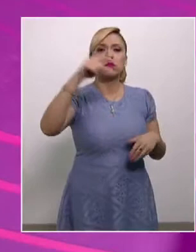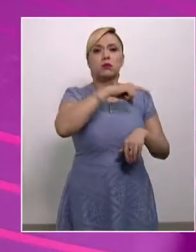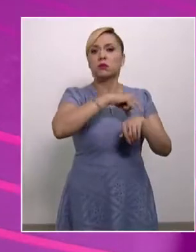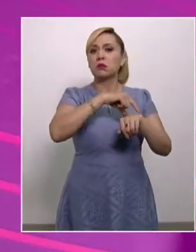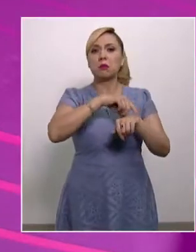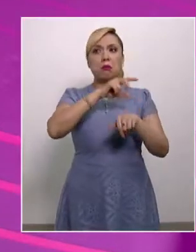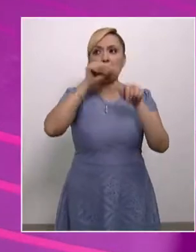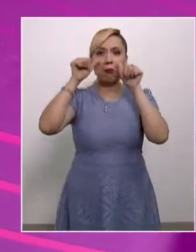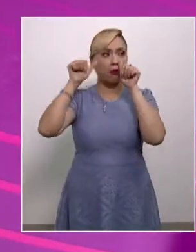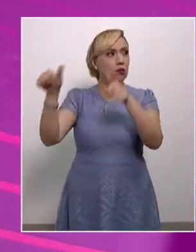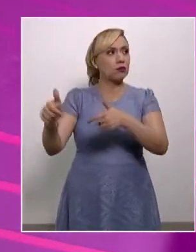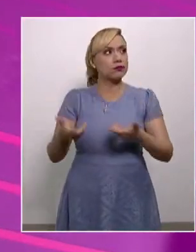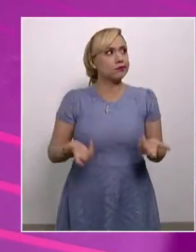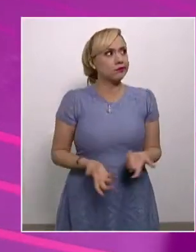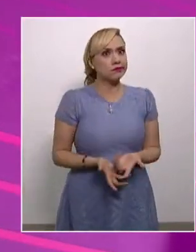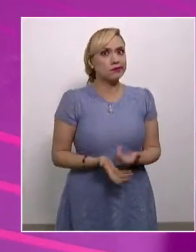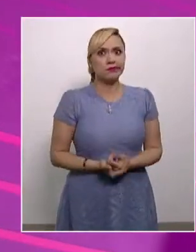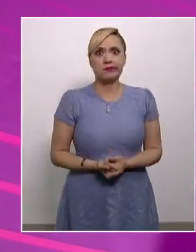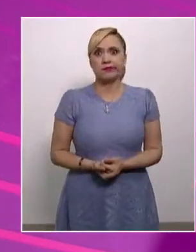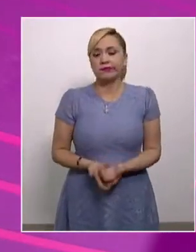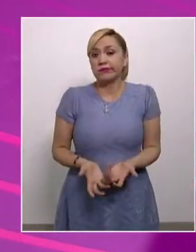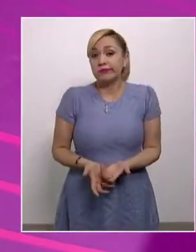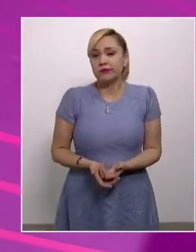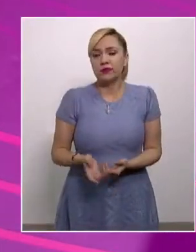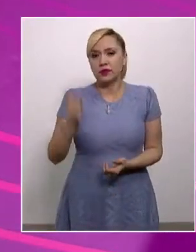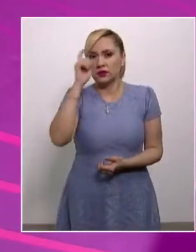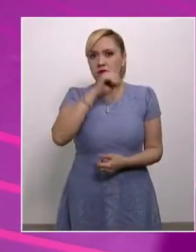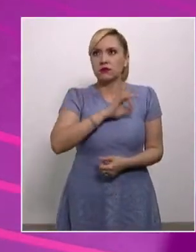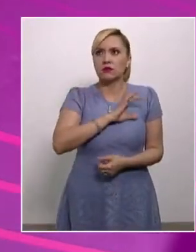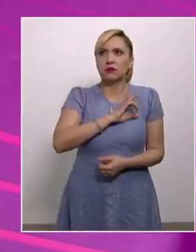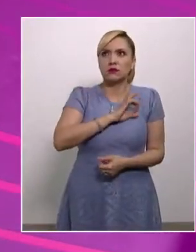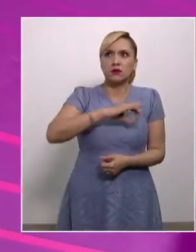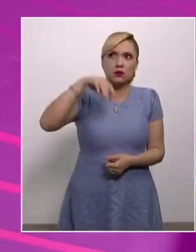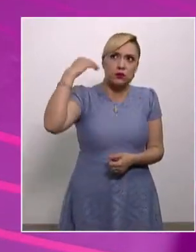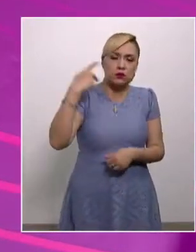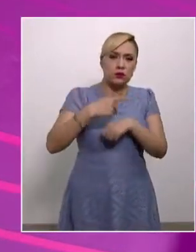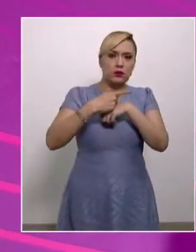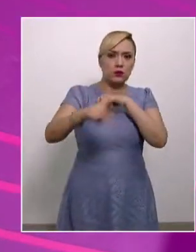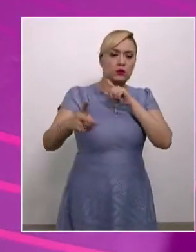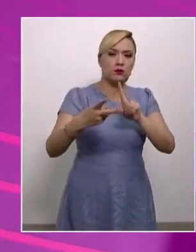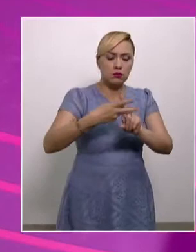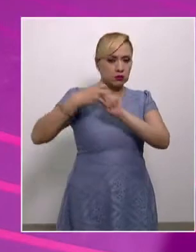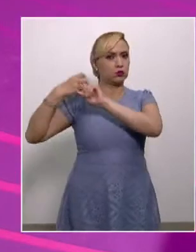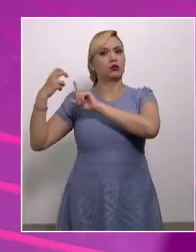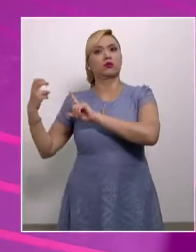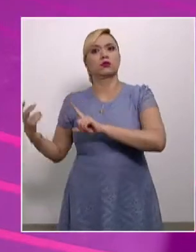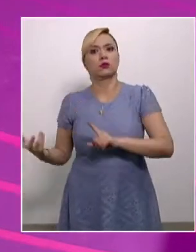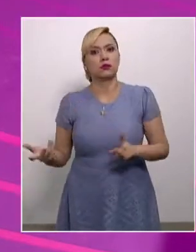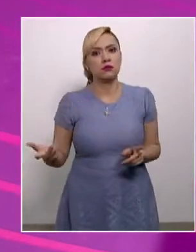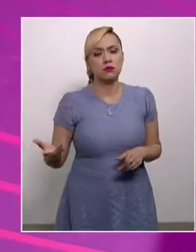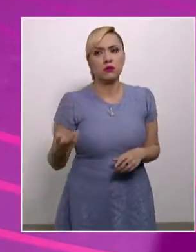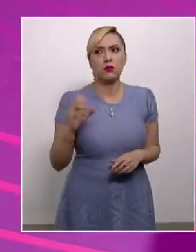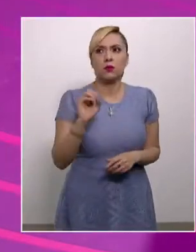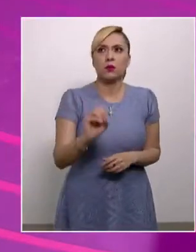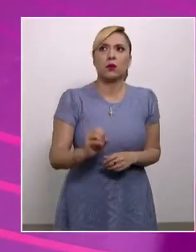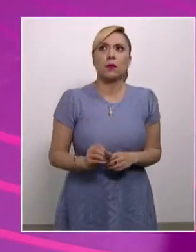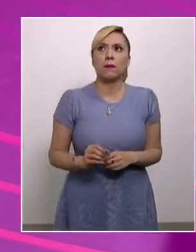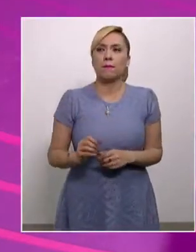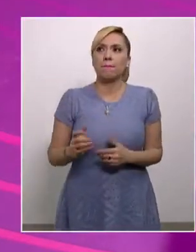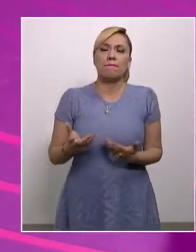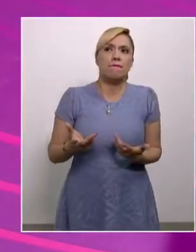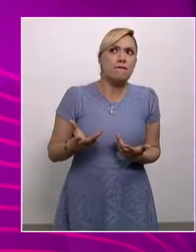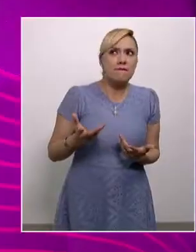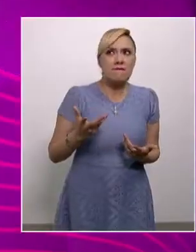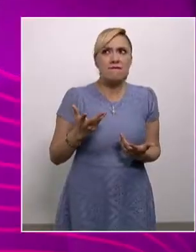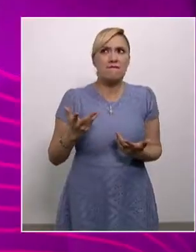va por un tema de SEO, ¿no? Un tema de seguridad. Los médicos no van porque antes los secuestraban, porque antes vivían situaciones